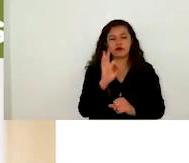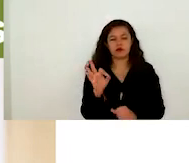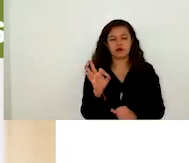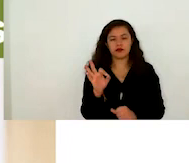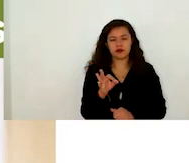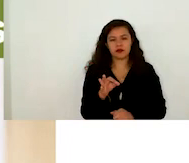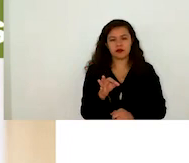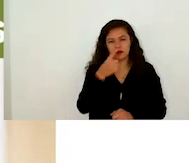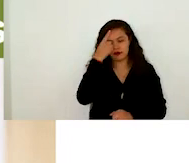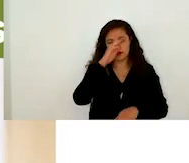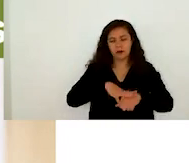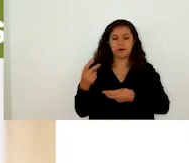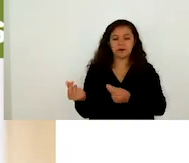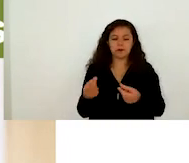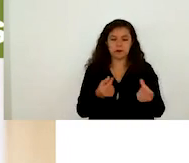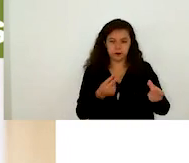productividad